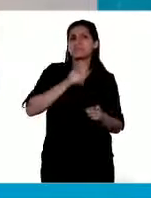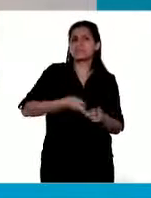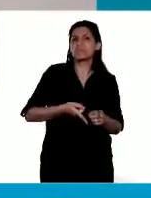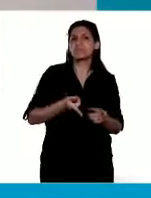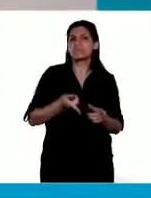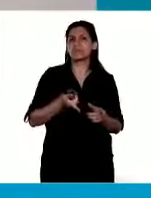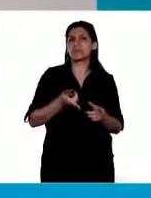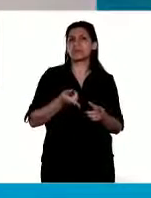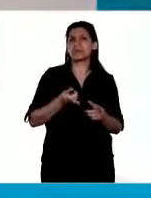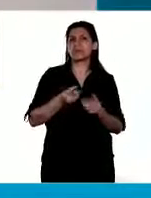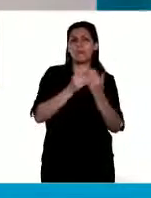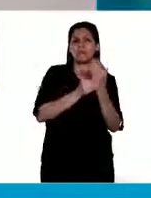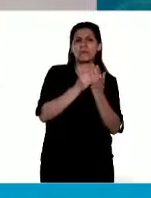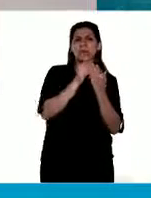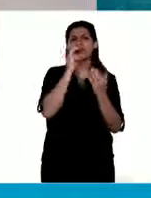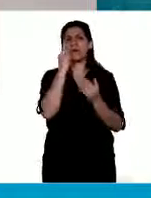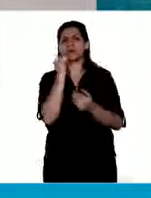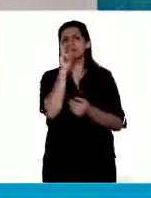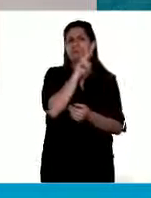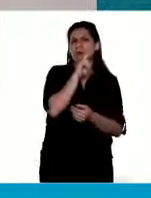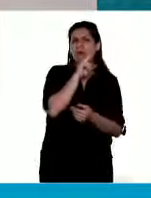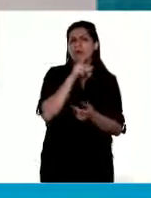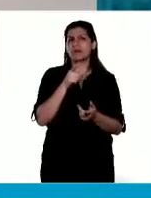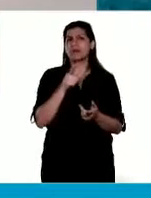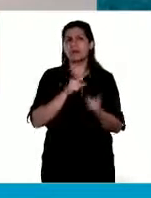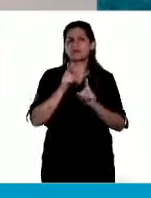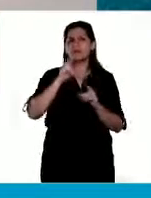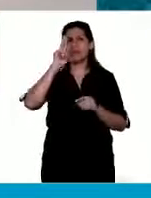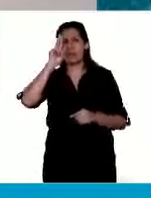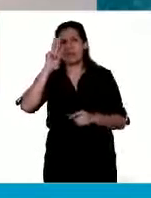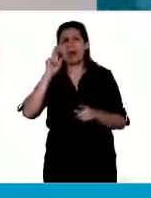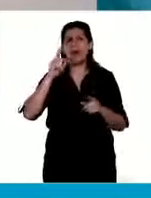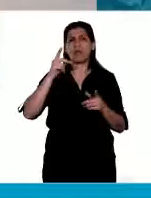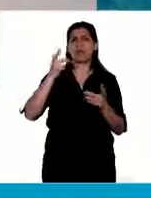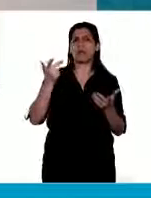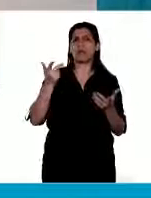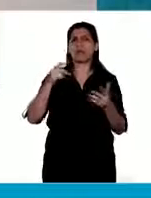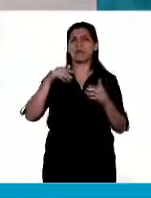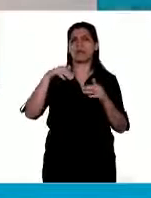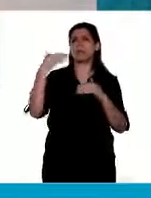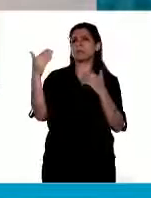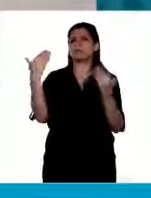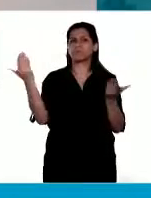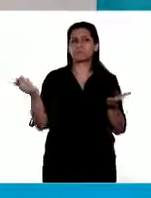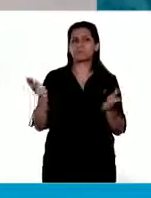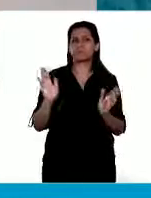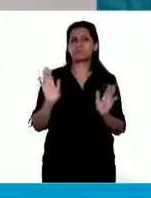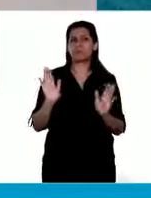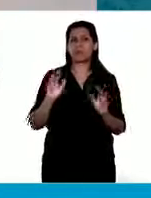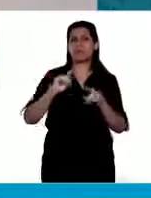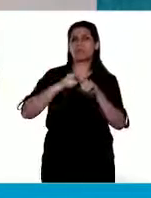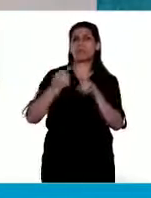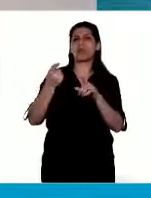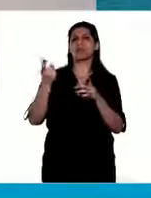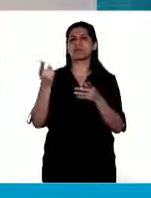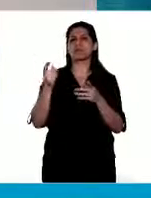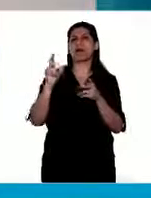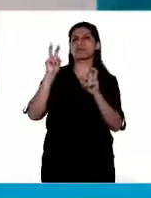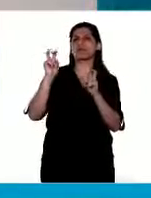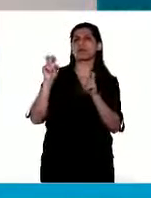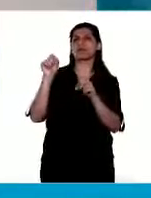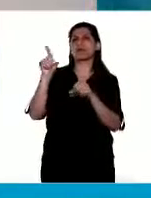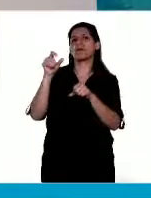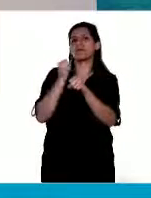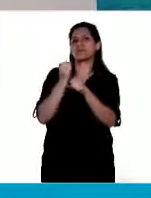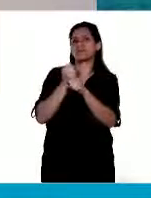Los ministros y las ministras muchas veces están ocupados en leer tweets o webs del interior con declaraciones políticas de nuestros intendentes, pero le prestan